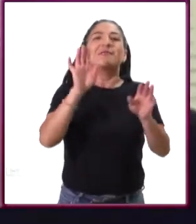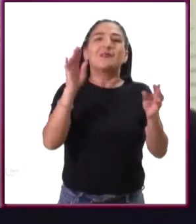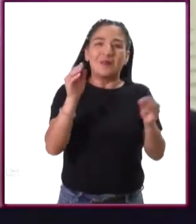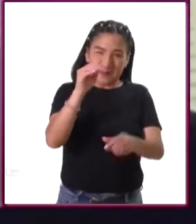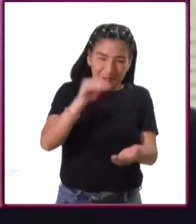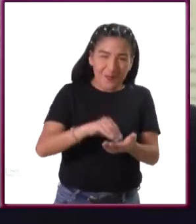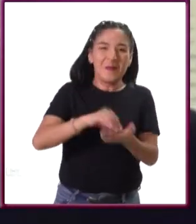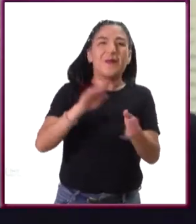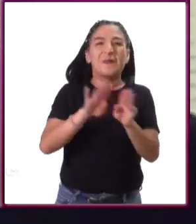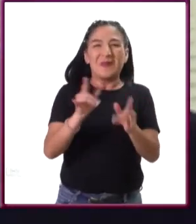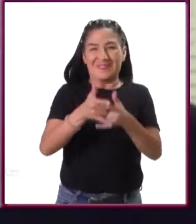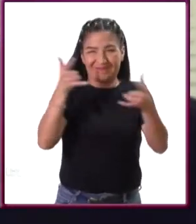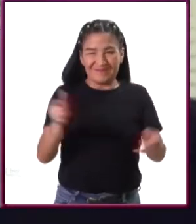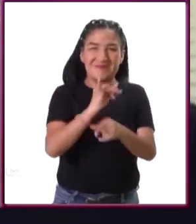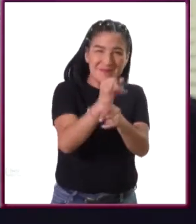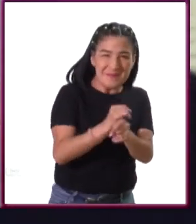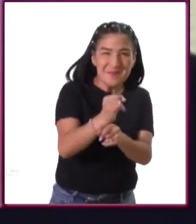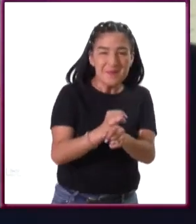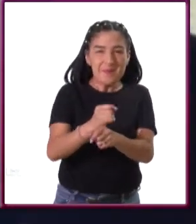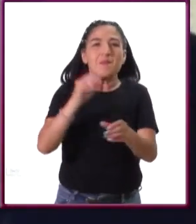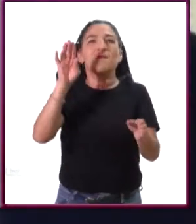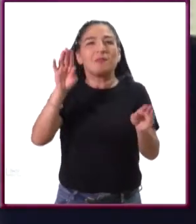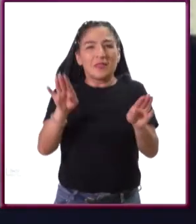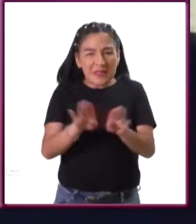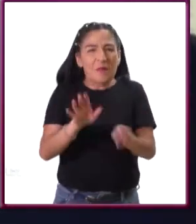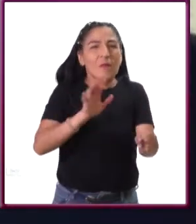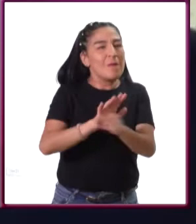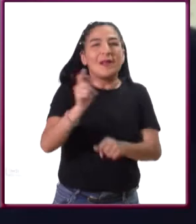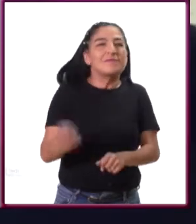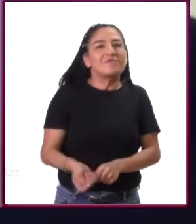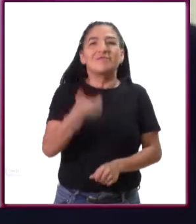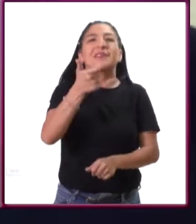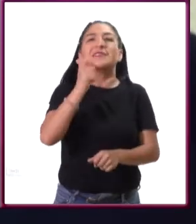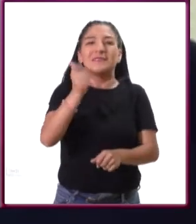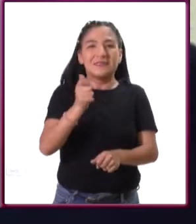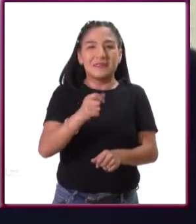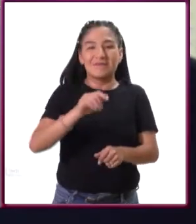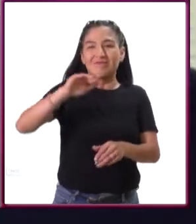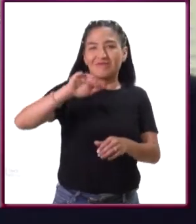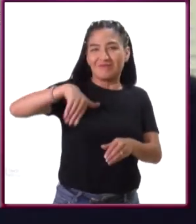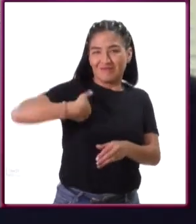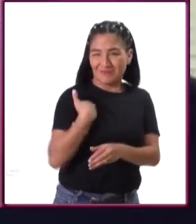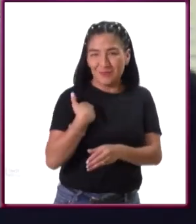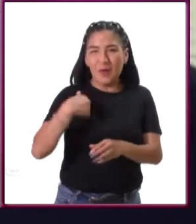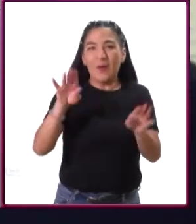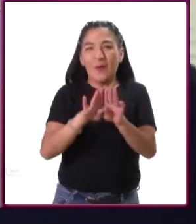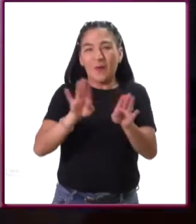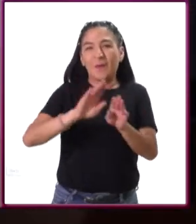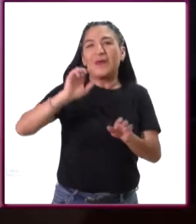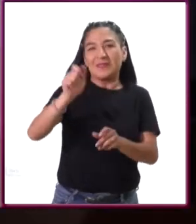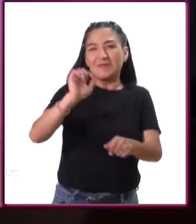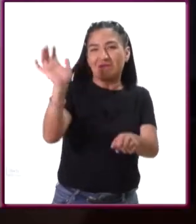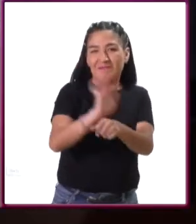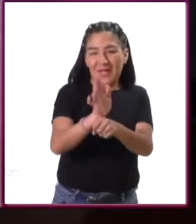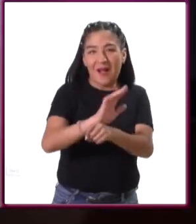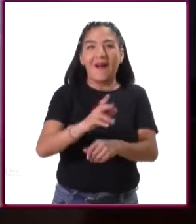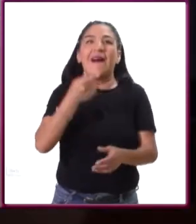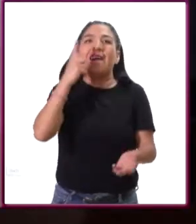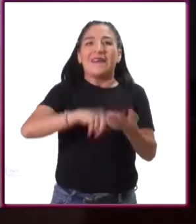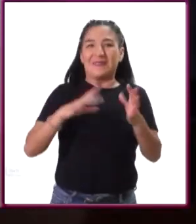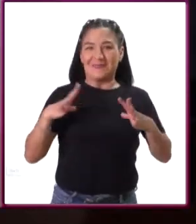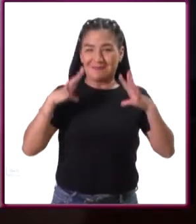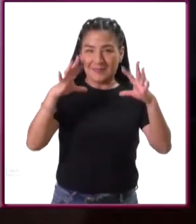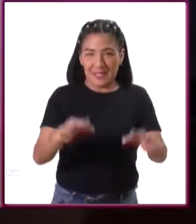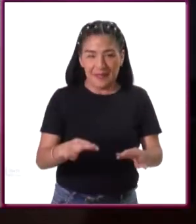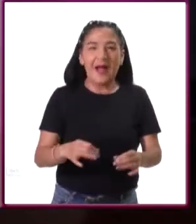apenas están diciendo cuál es la película, el primer archivo de película que existe en el mundo. Seguramente habrá otro